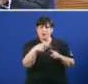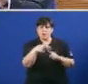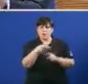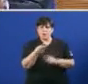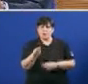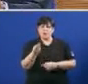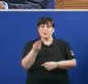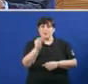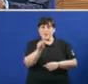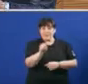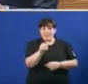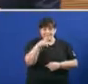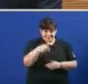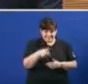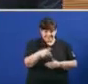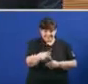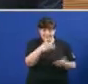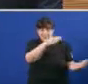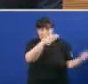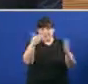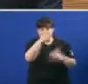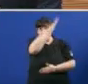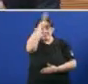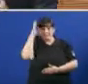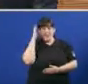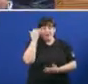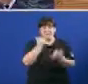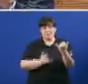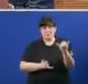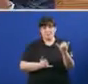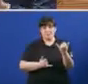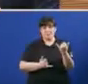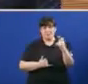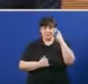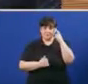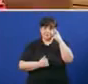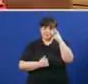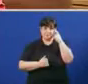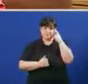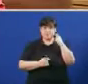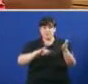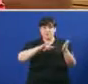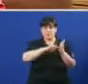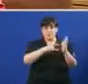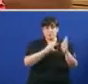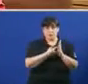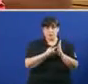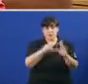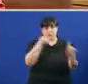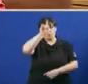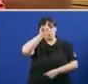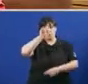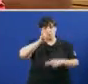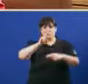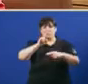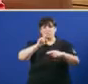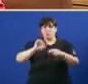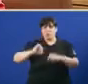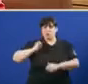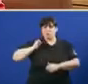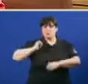bañeiro portavoz do BNG, que adxudicaremos o contrato para o proxecto construtivo do Hospital da Mariña,